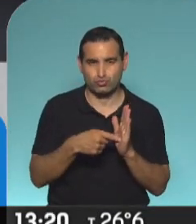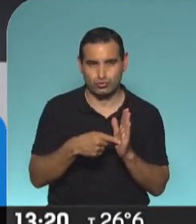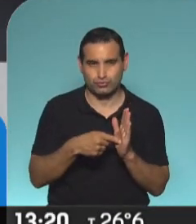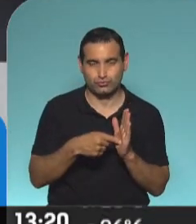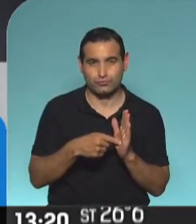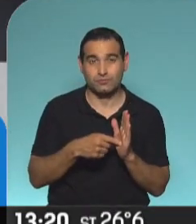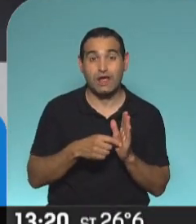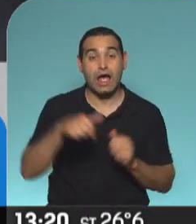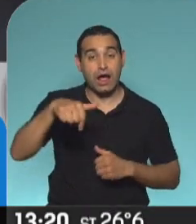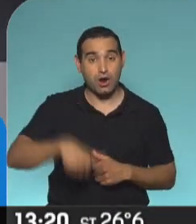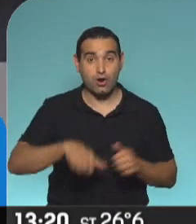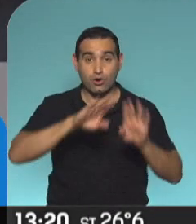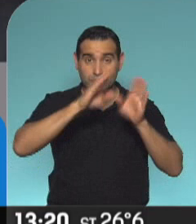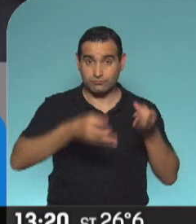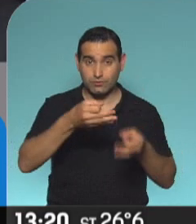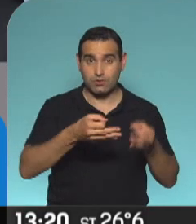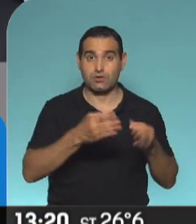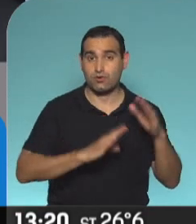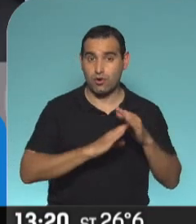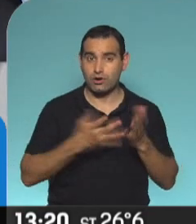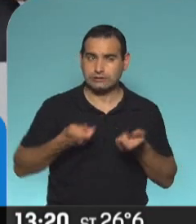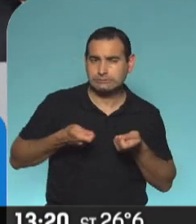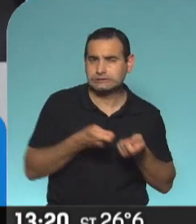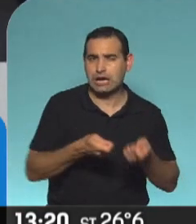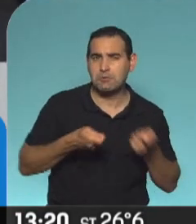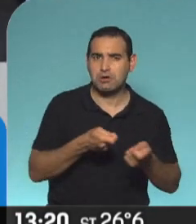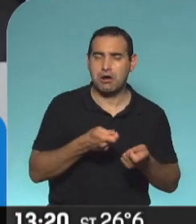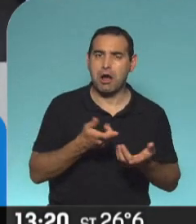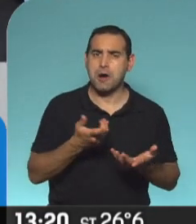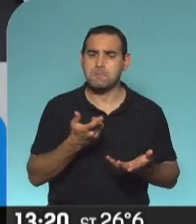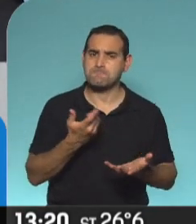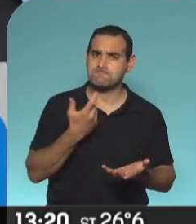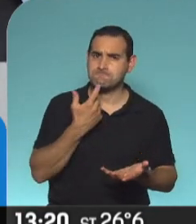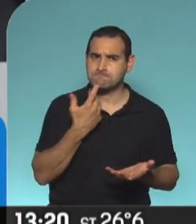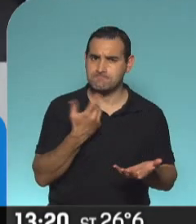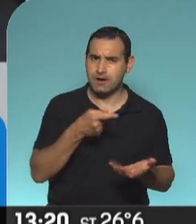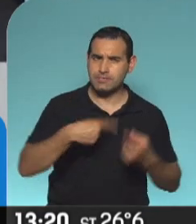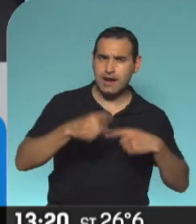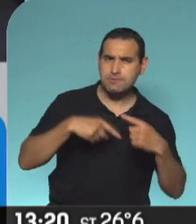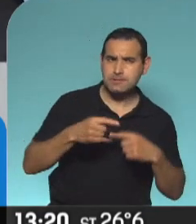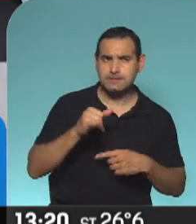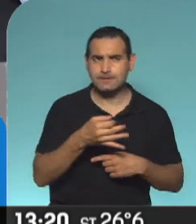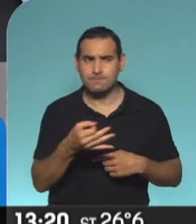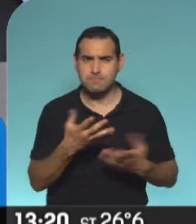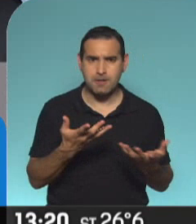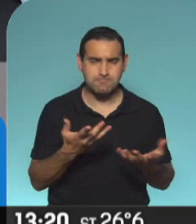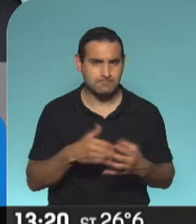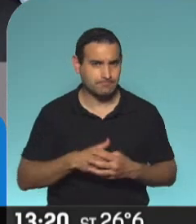forma. Ahora la Corte, fruto de las presiones que ha recibido, pone este manto de sospecha respecto del trámite en un caso que no lo